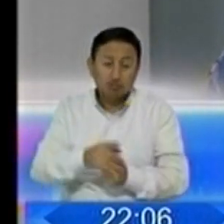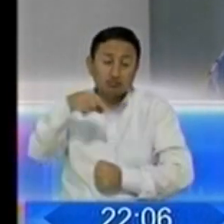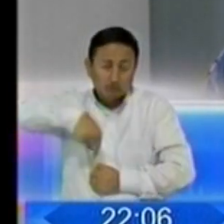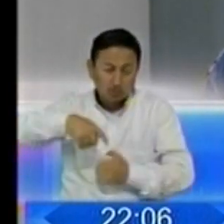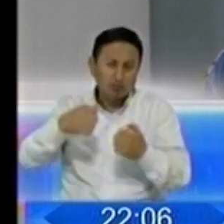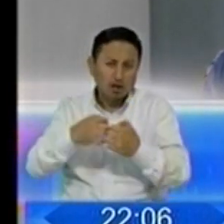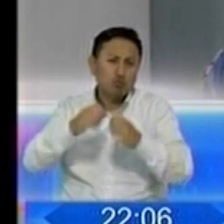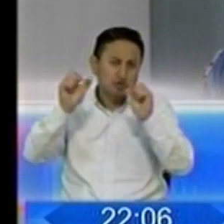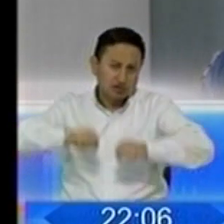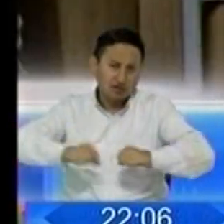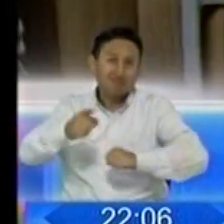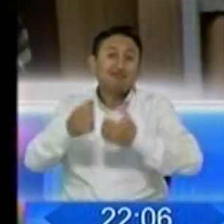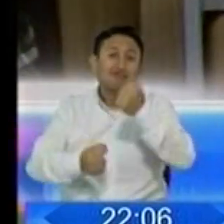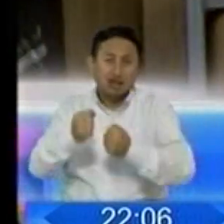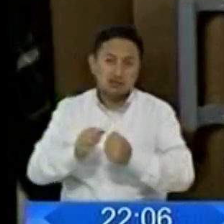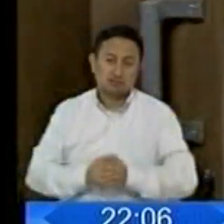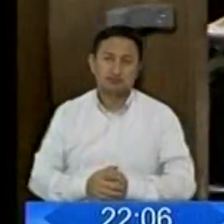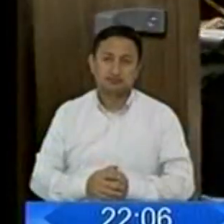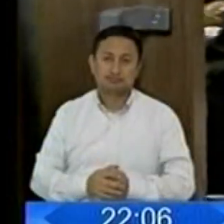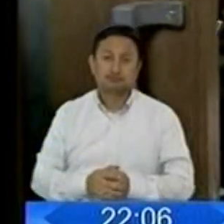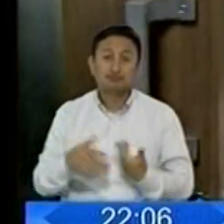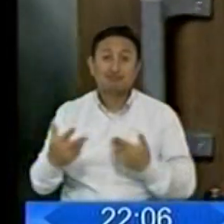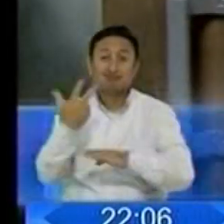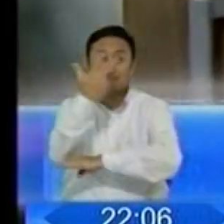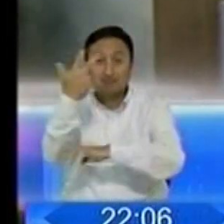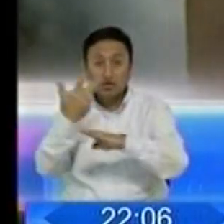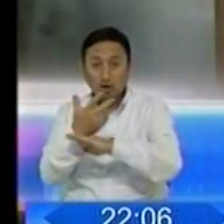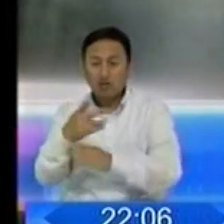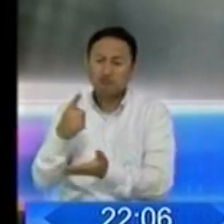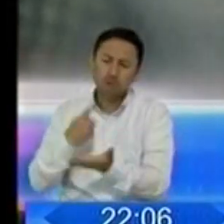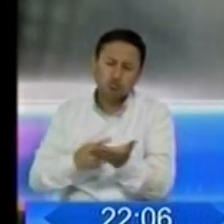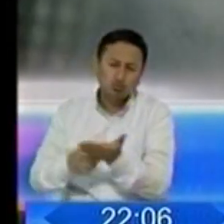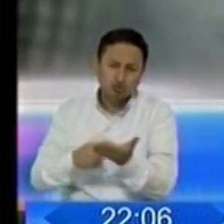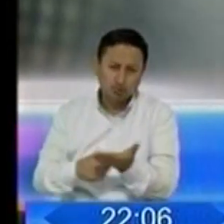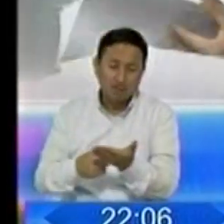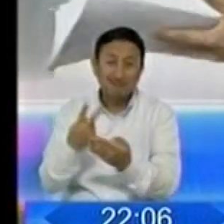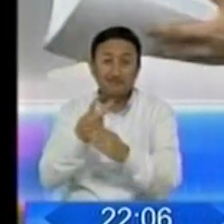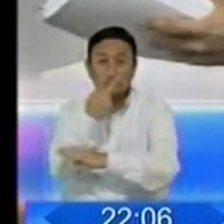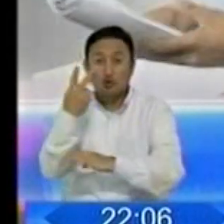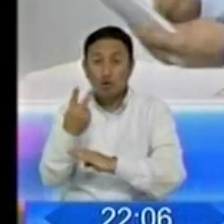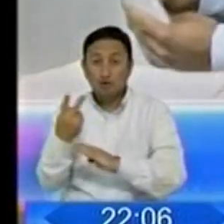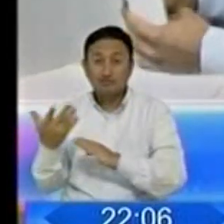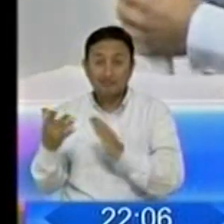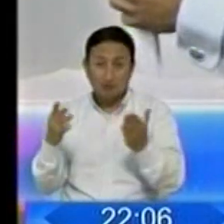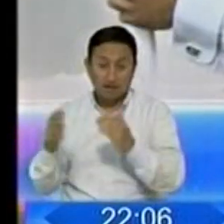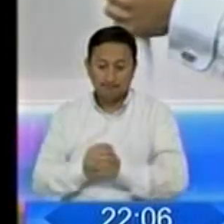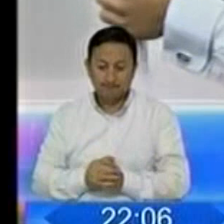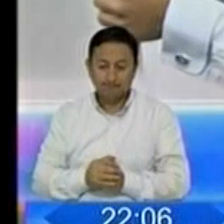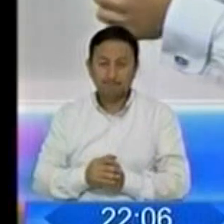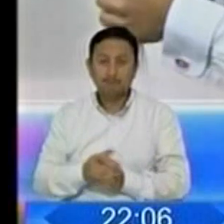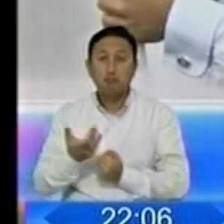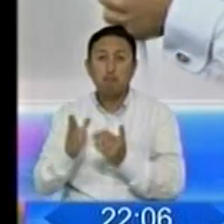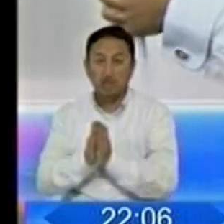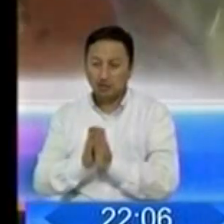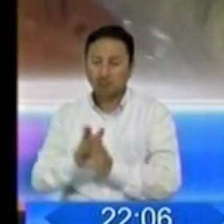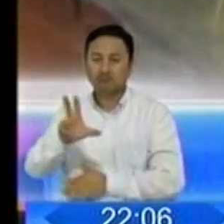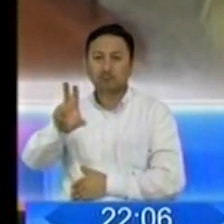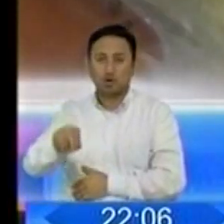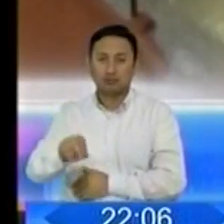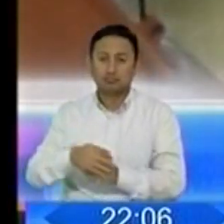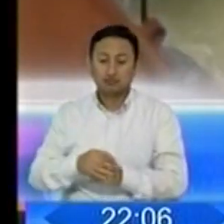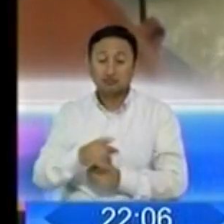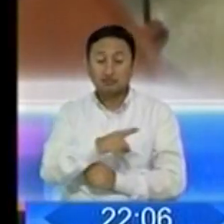para pulverizar leche. Luego de 3 horas de deliberación y 2 de receso, se negó el recurso, por lo que sigue vigente la prohibición